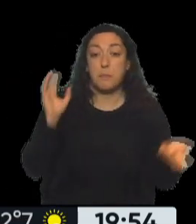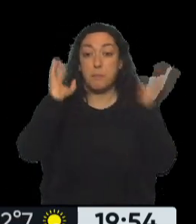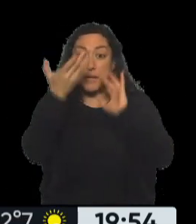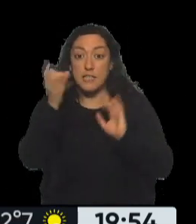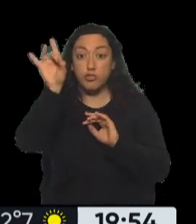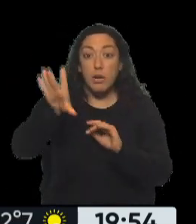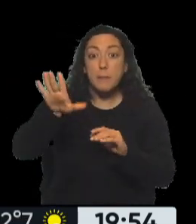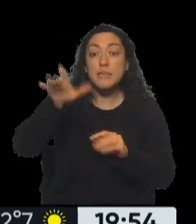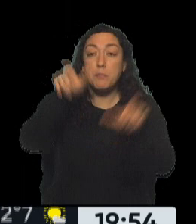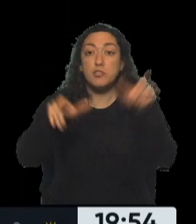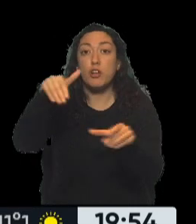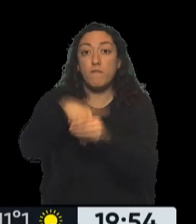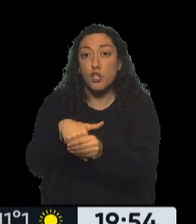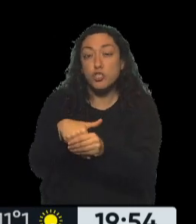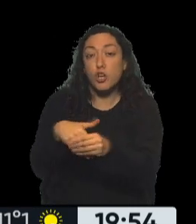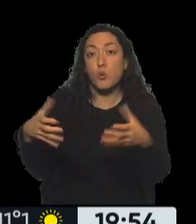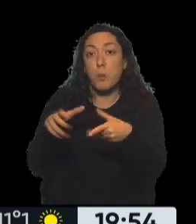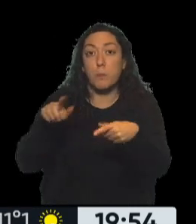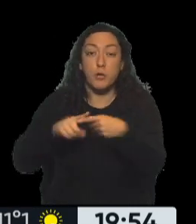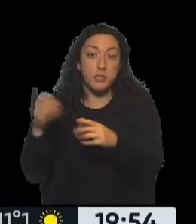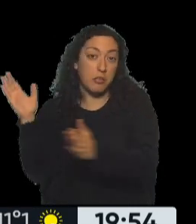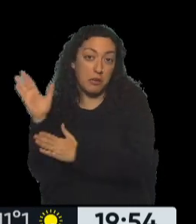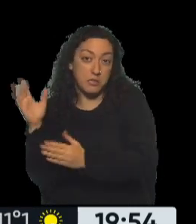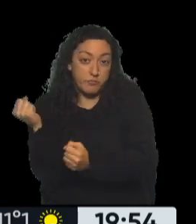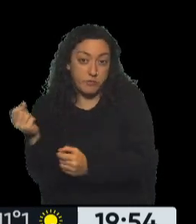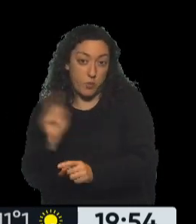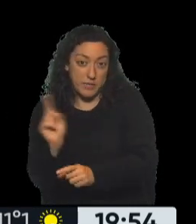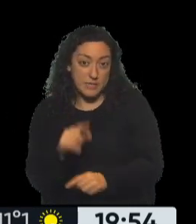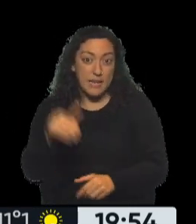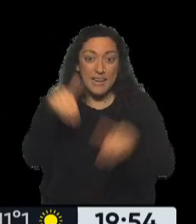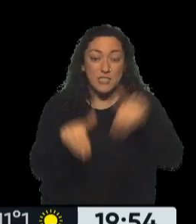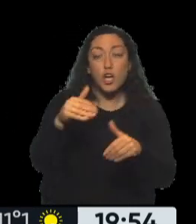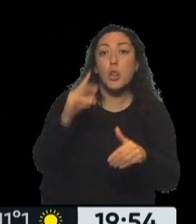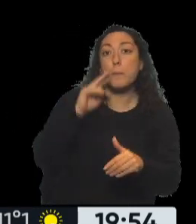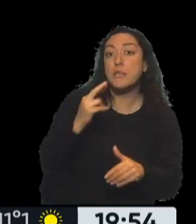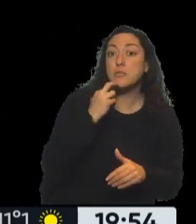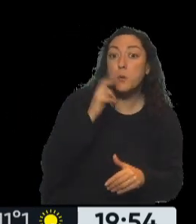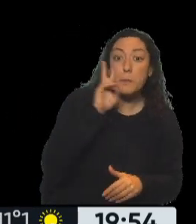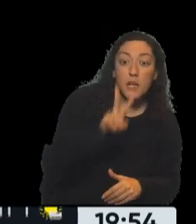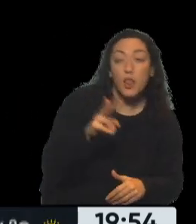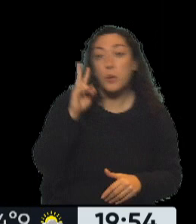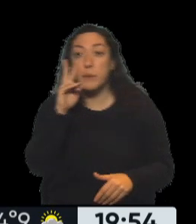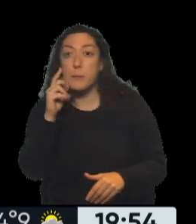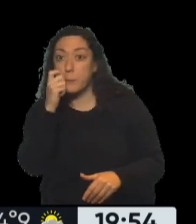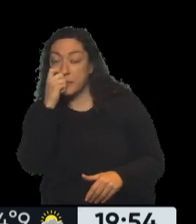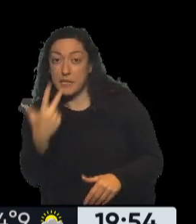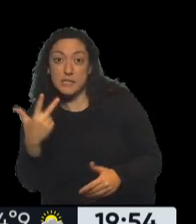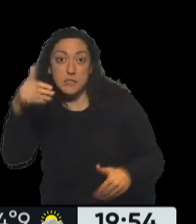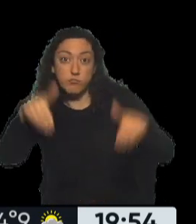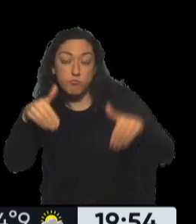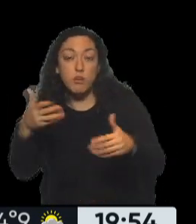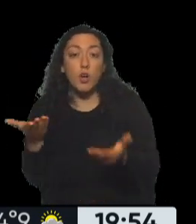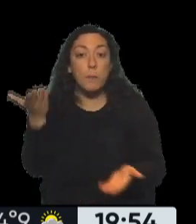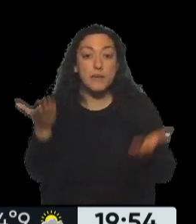solamente le saca votos a la derecha. Volvamos al mapa nacional. Mirá lo que son las elecciones de 2019 y las de 2023. Ni la gente en su momento